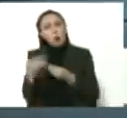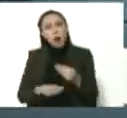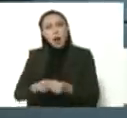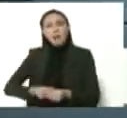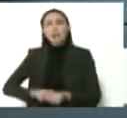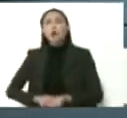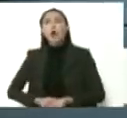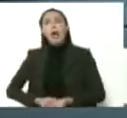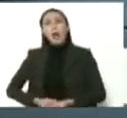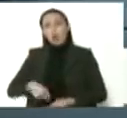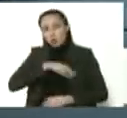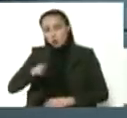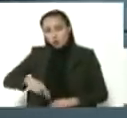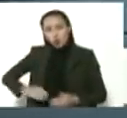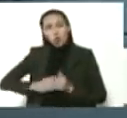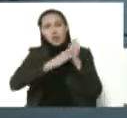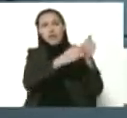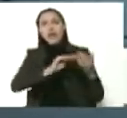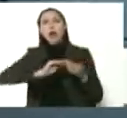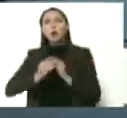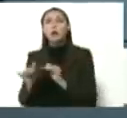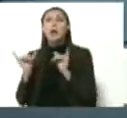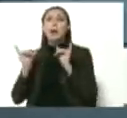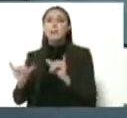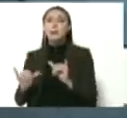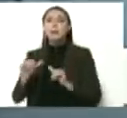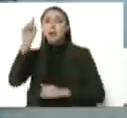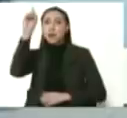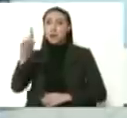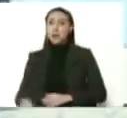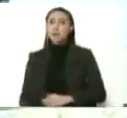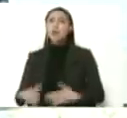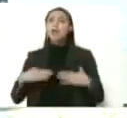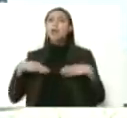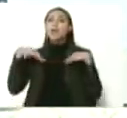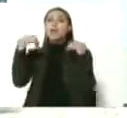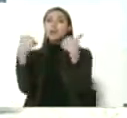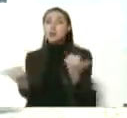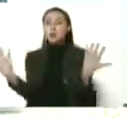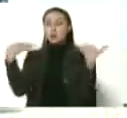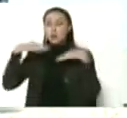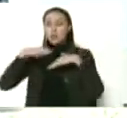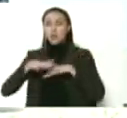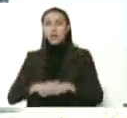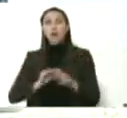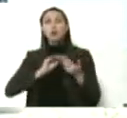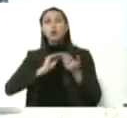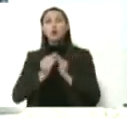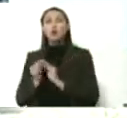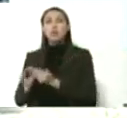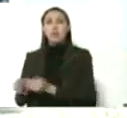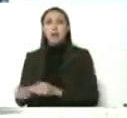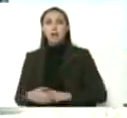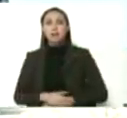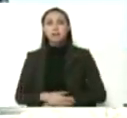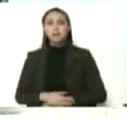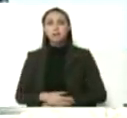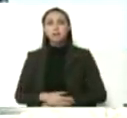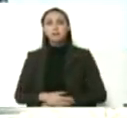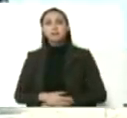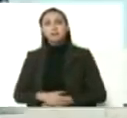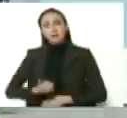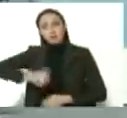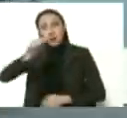liderazgo en la comunidad, en las áreas de salud integral comunitaria. Las más de